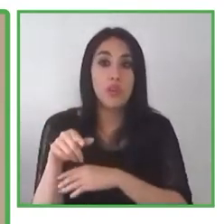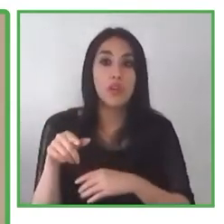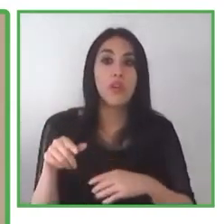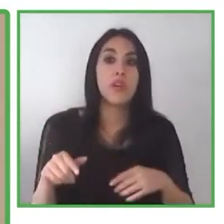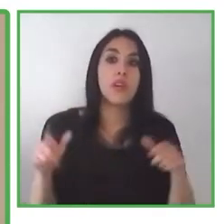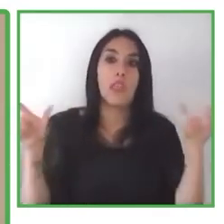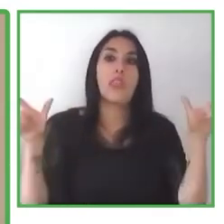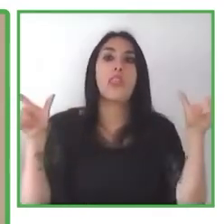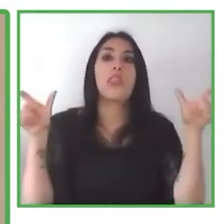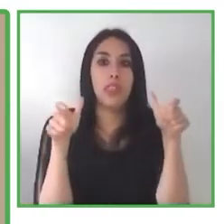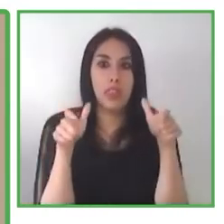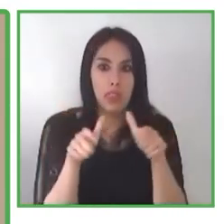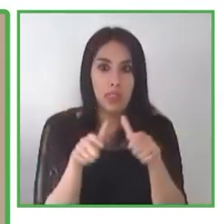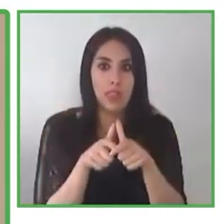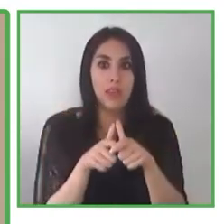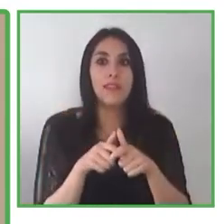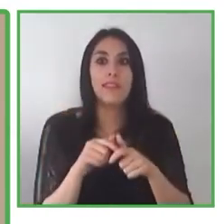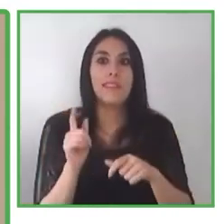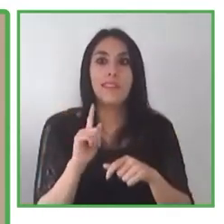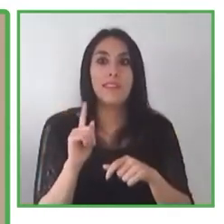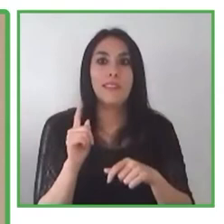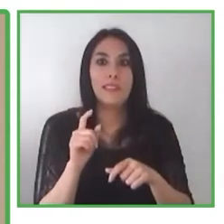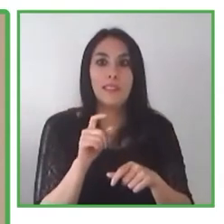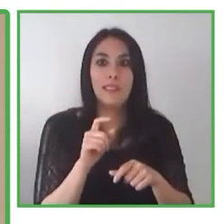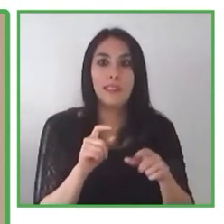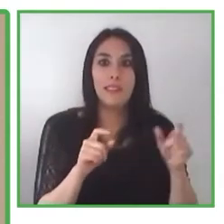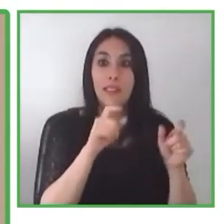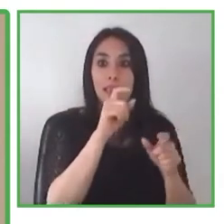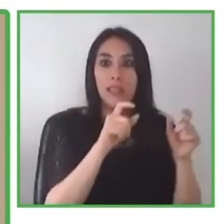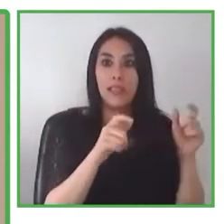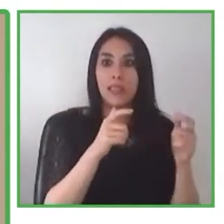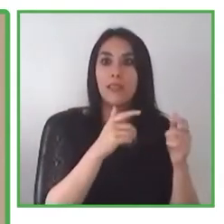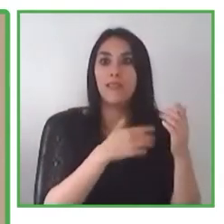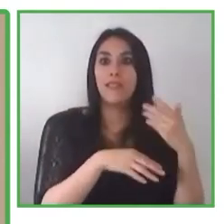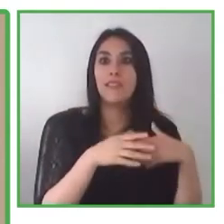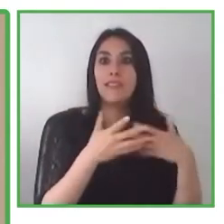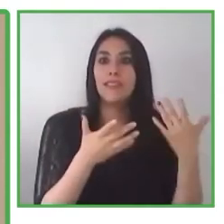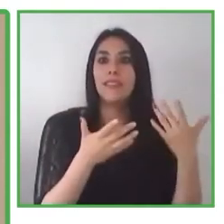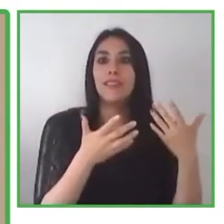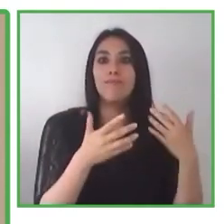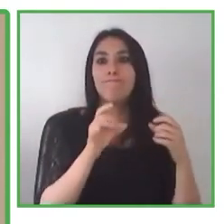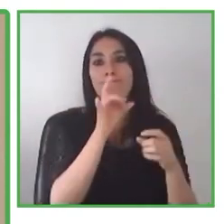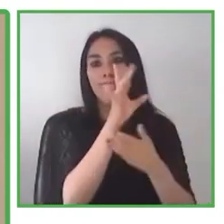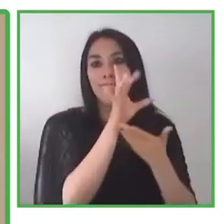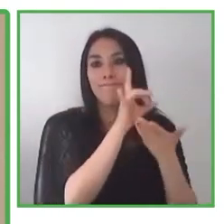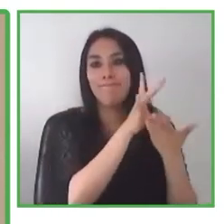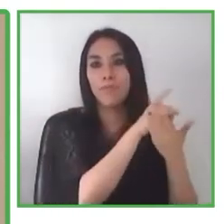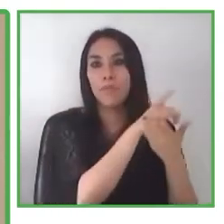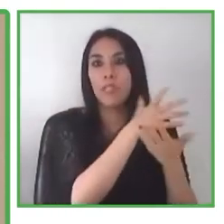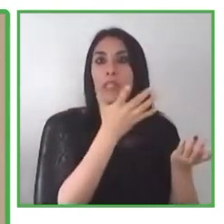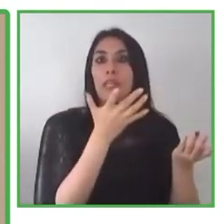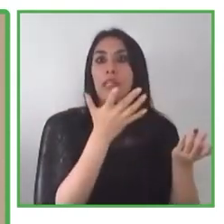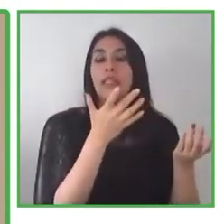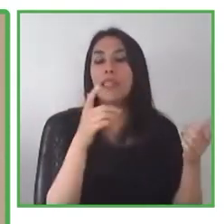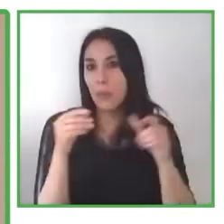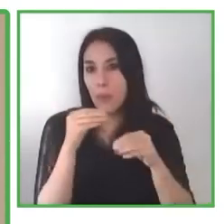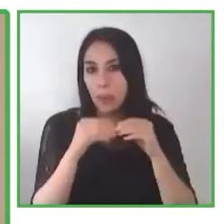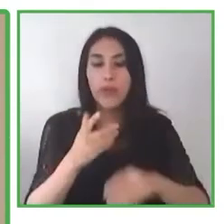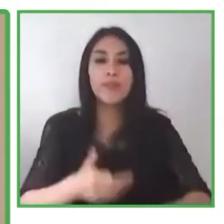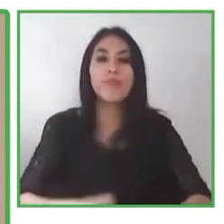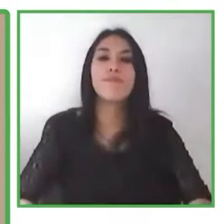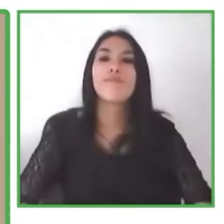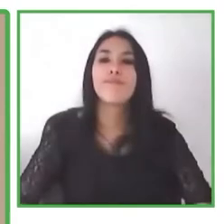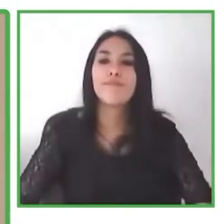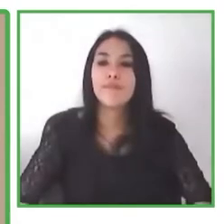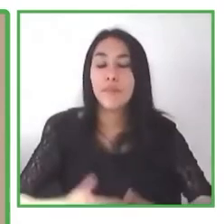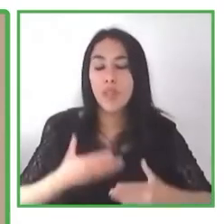sus presupuestos para enfrentar los desafíos de la pandemia, las personas con discapacidad a menudo son los empleados que son los primeros en